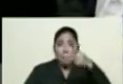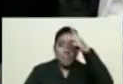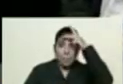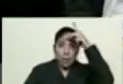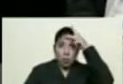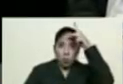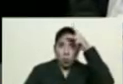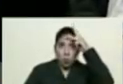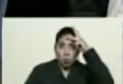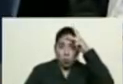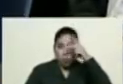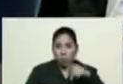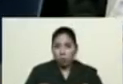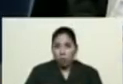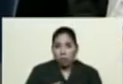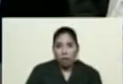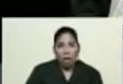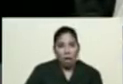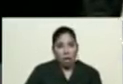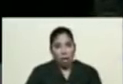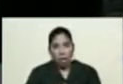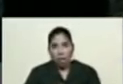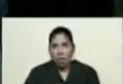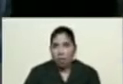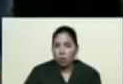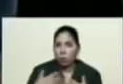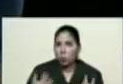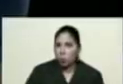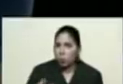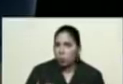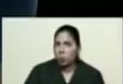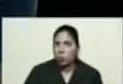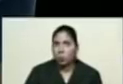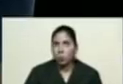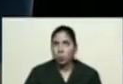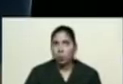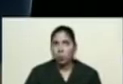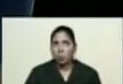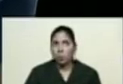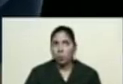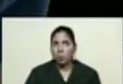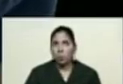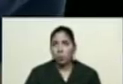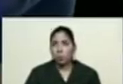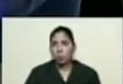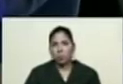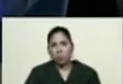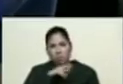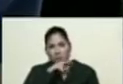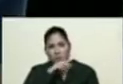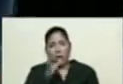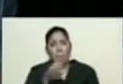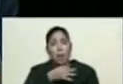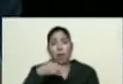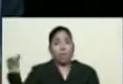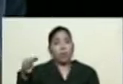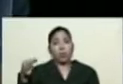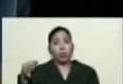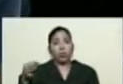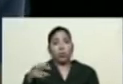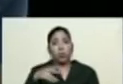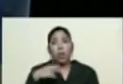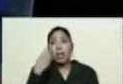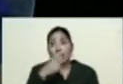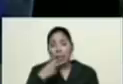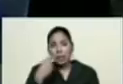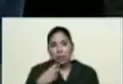está tambaleándose, él habla mejor el inglés que el castellano, ¿saben? El señor Kuczynski. Y se